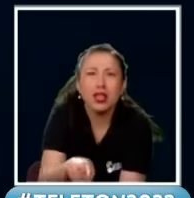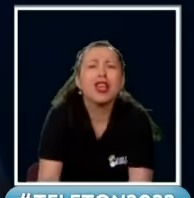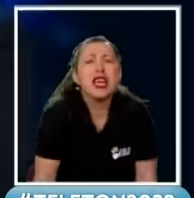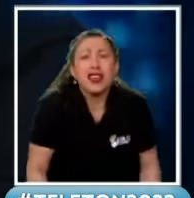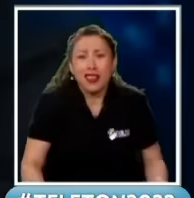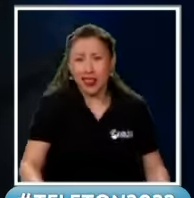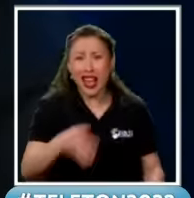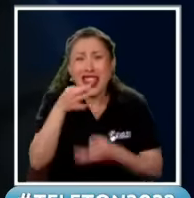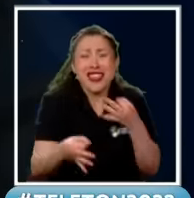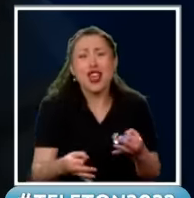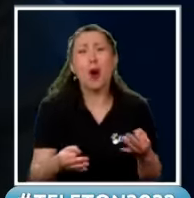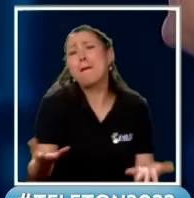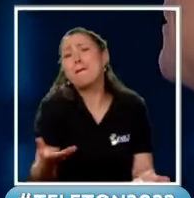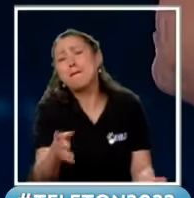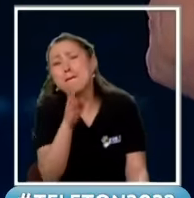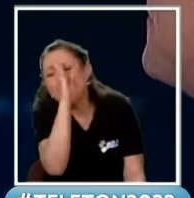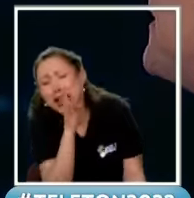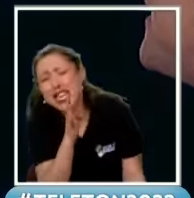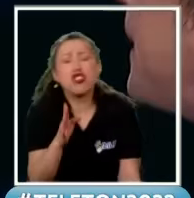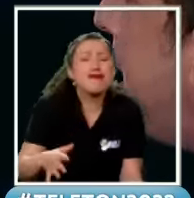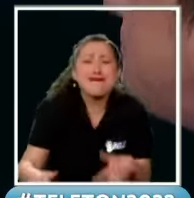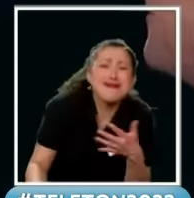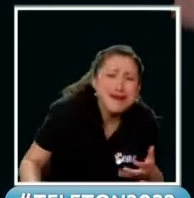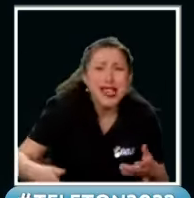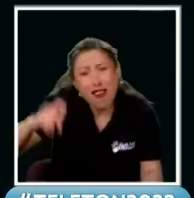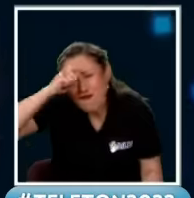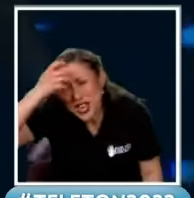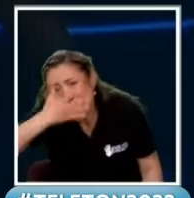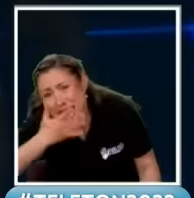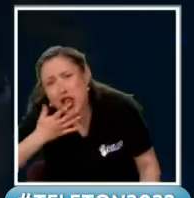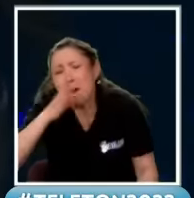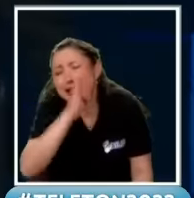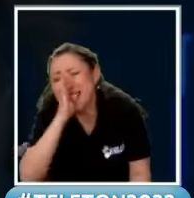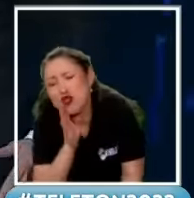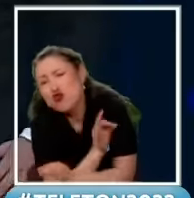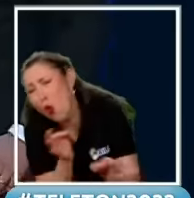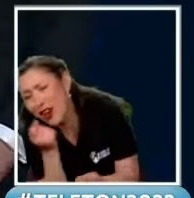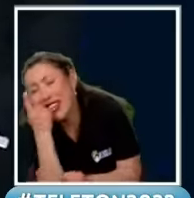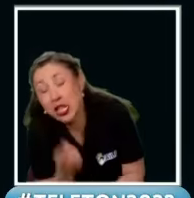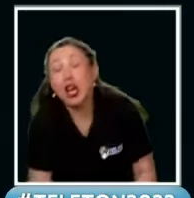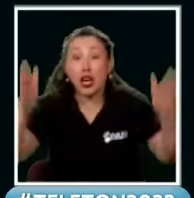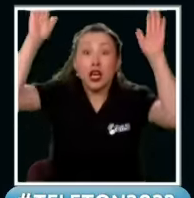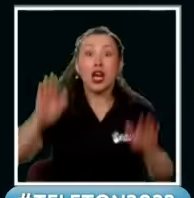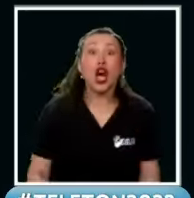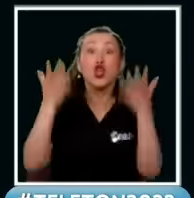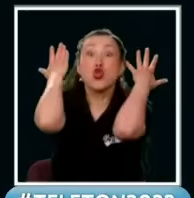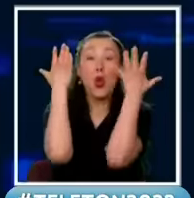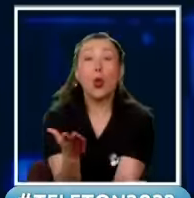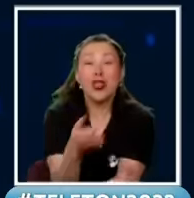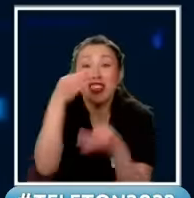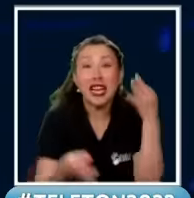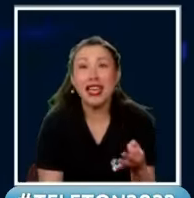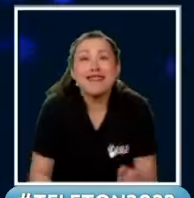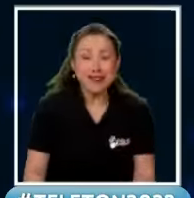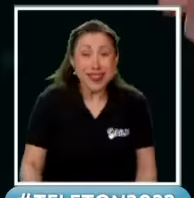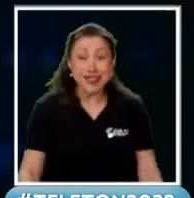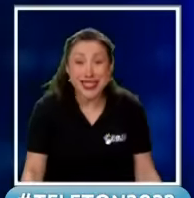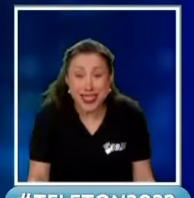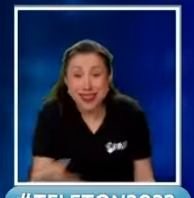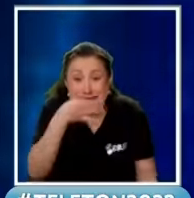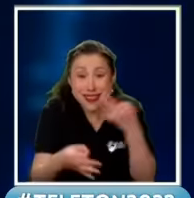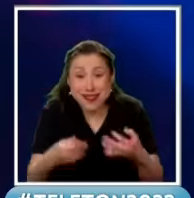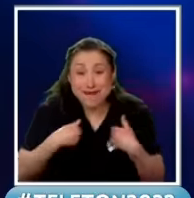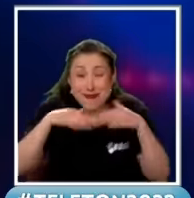que le diga como yo, perrito? Si las máquinas siempre nos van a cagar, perrito, nunca lo va a entender. Dile como tú. Bueno, entonces le digo como